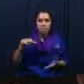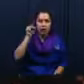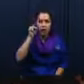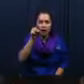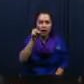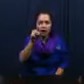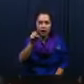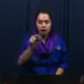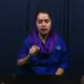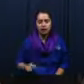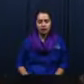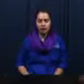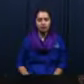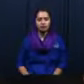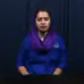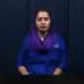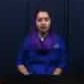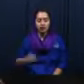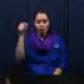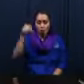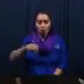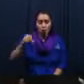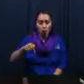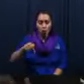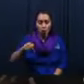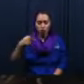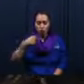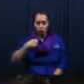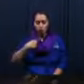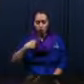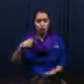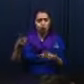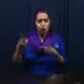Yo vengo hoy remendando la bolsa.